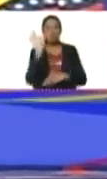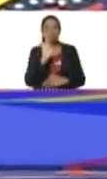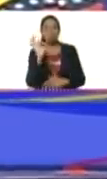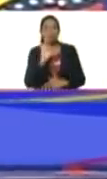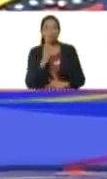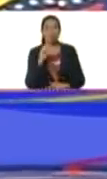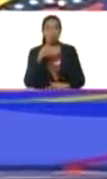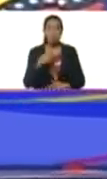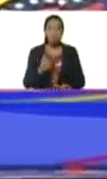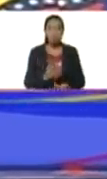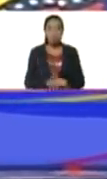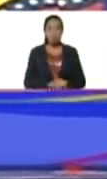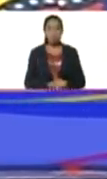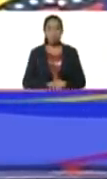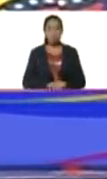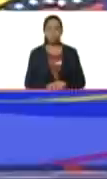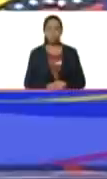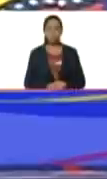14%.